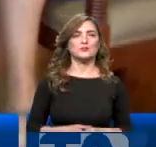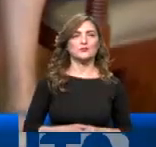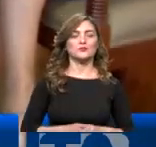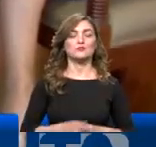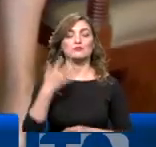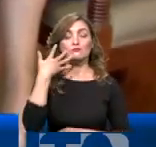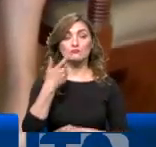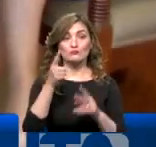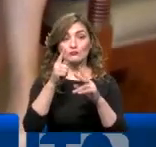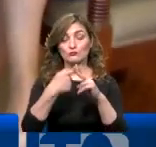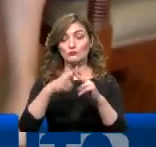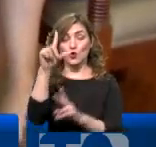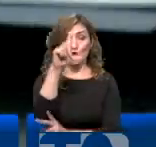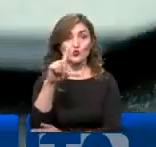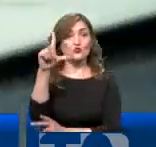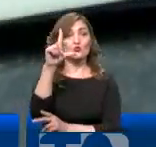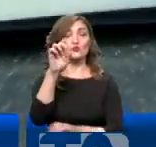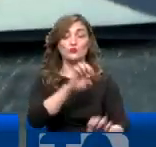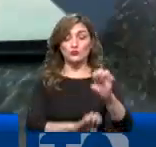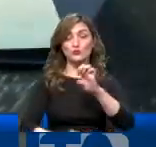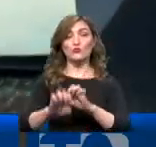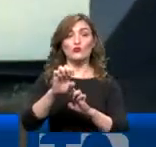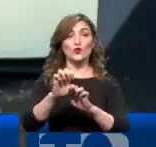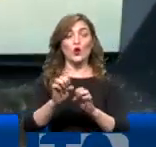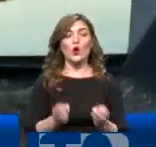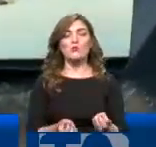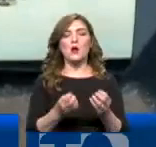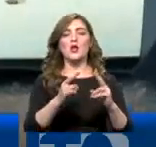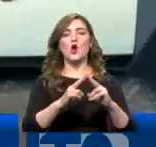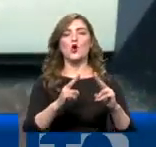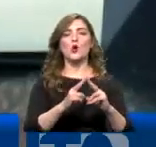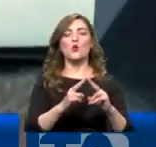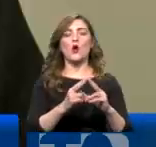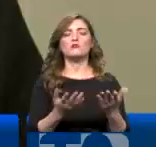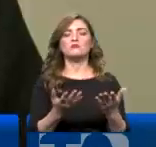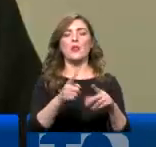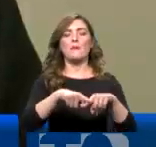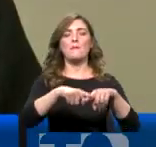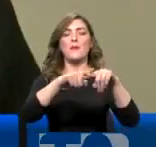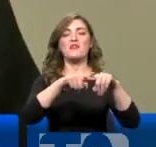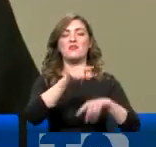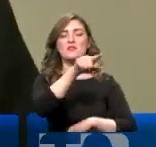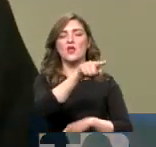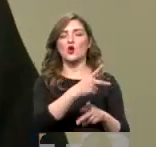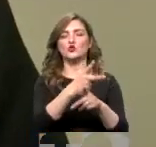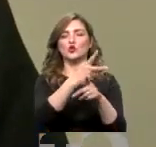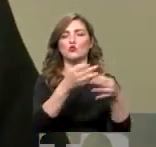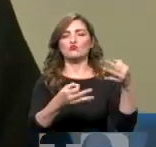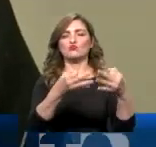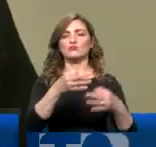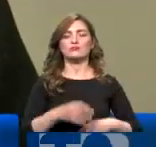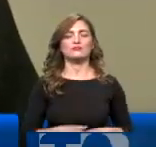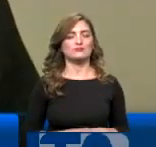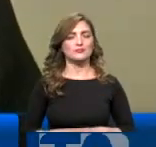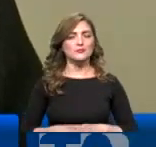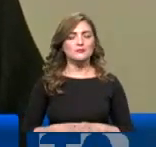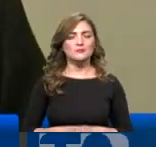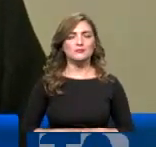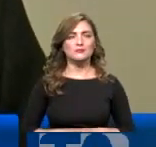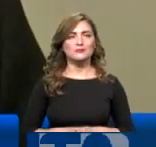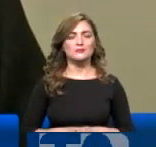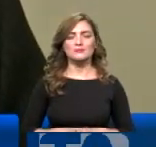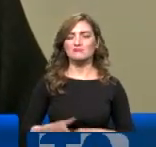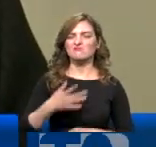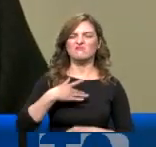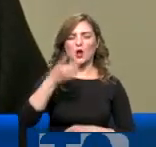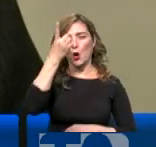calendario inicia este lunes con la fase de evaluación cuantitativa, que depende de la Judicatura. Ya que tiene que ver con la recolección de el número de fallos